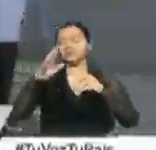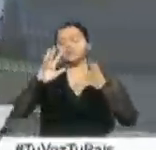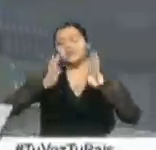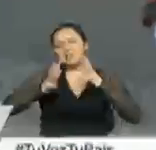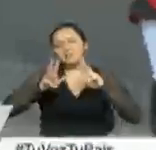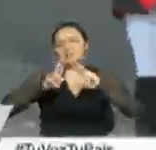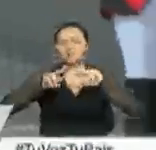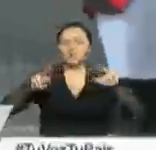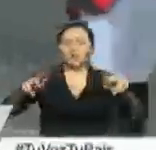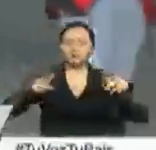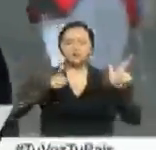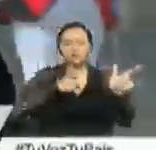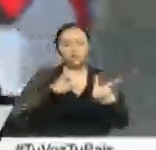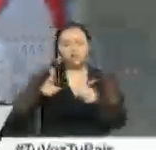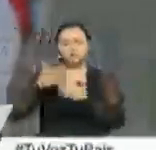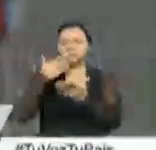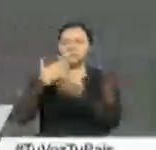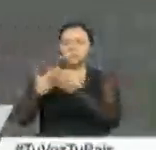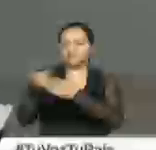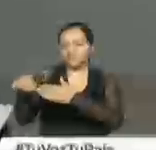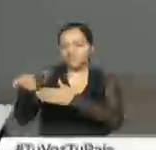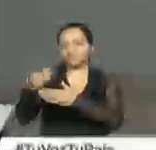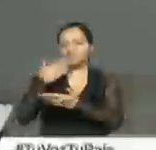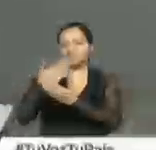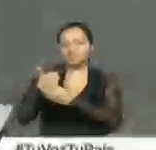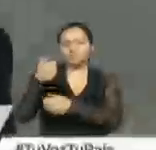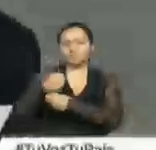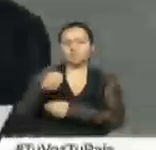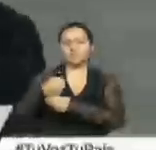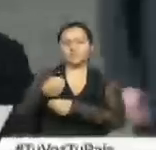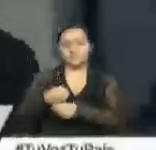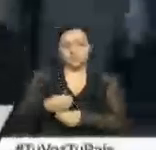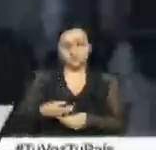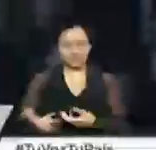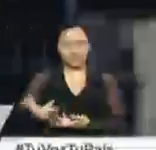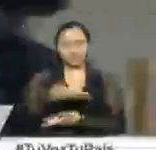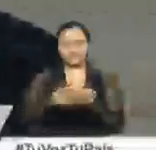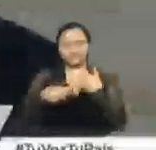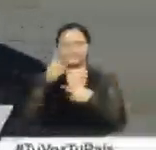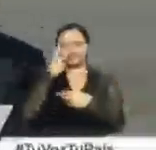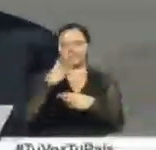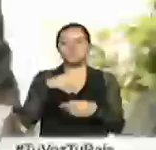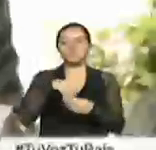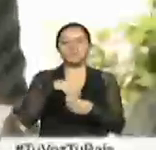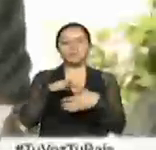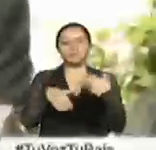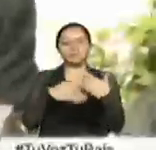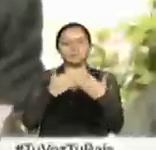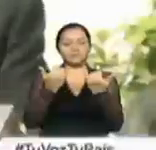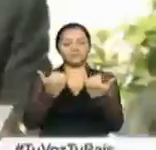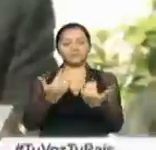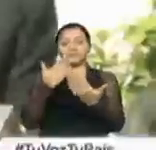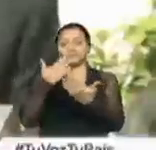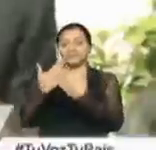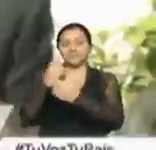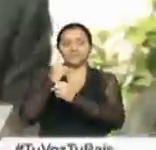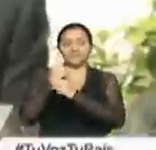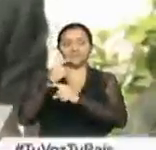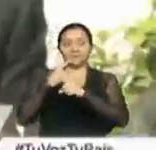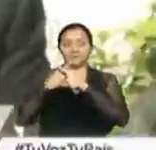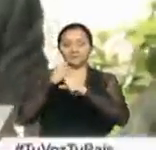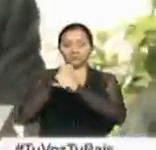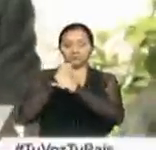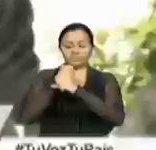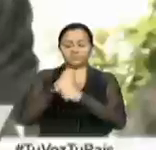el terrorismo, tras haberse reunido con él por más de una hora para el traspaso oficial de poderes. Je laisse un pays,